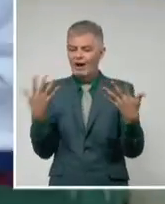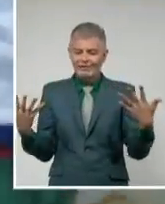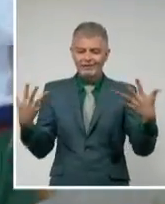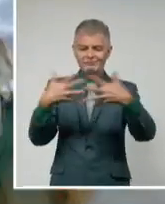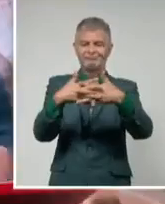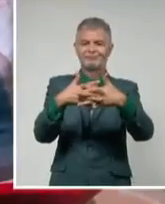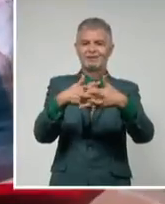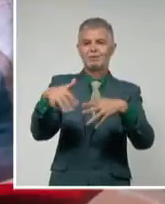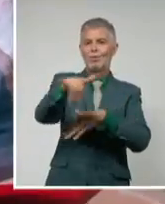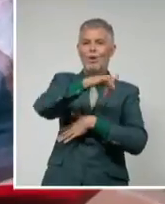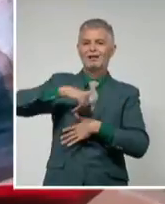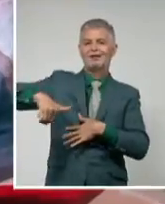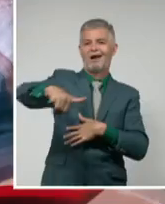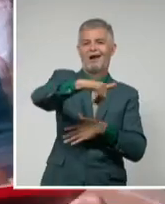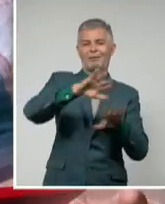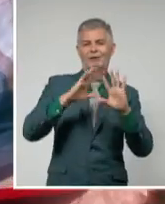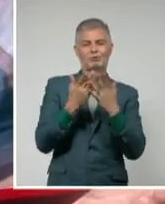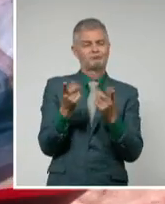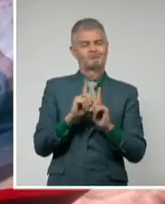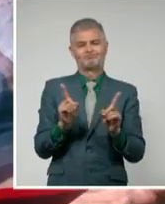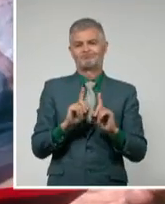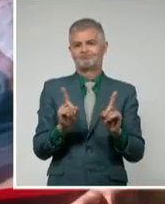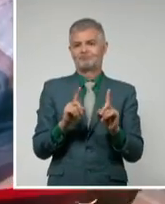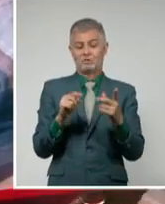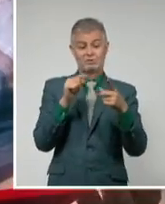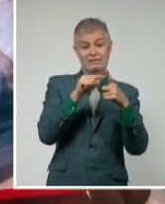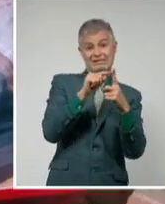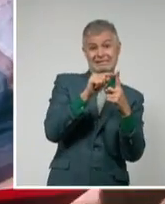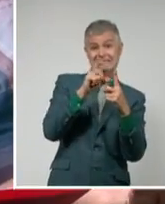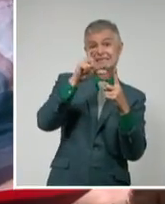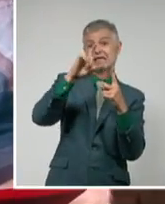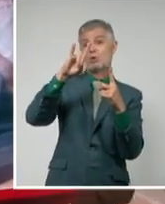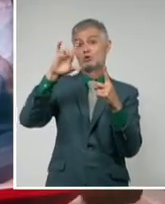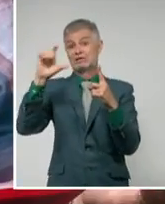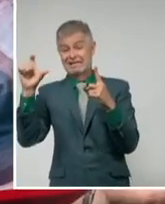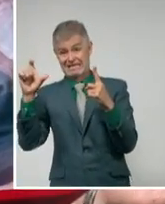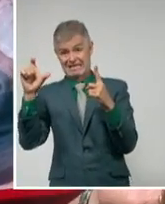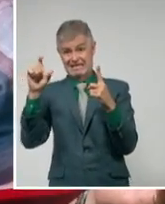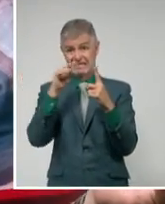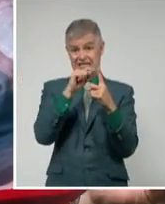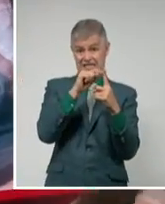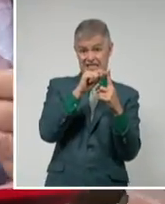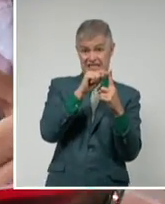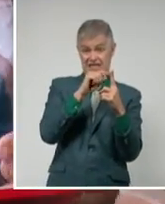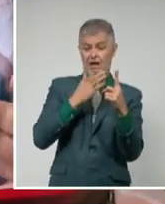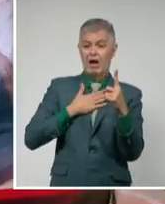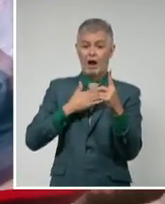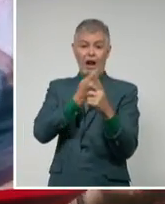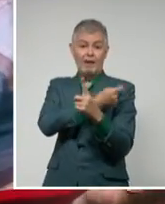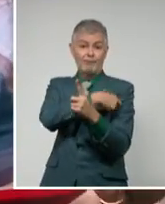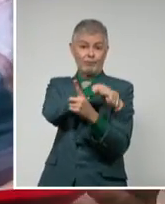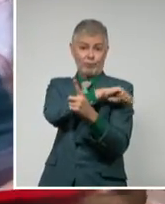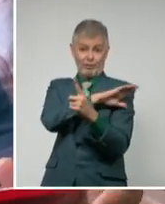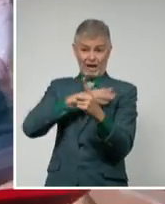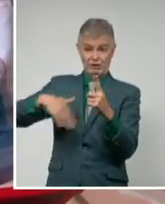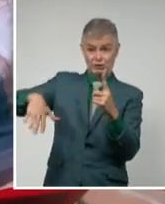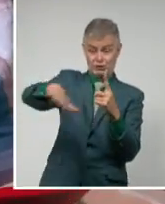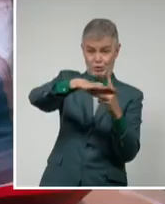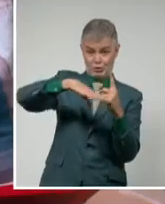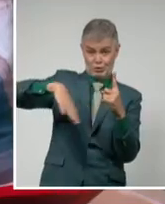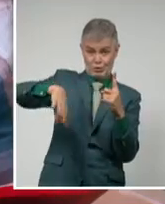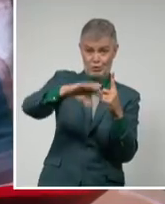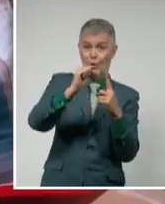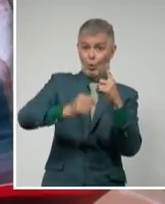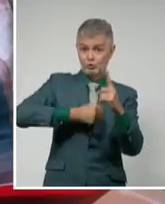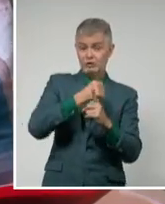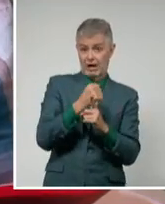de condiciones. Nosotros tenemos el CUC, que tiene un valor en el circuito de la población, la relación entre la población y